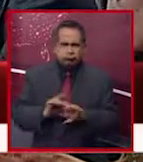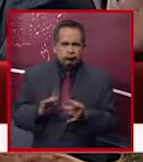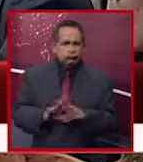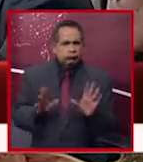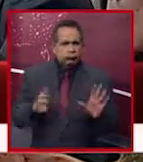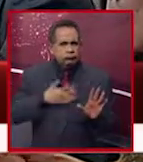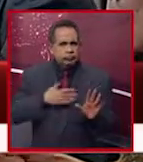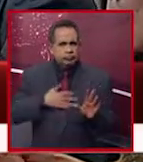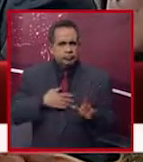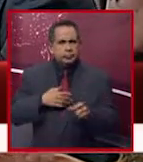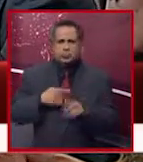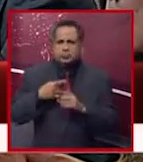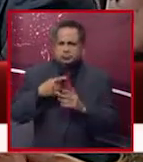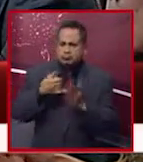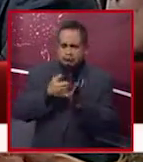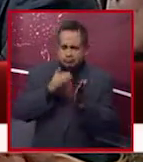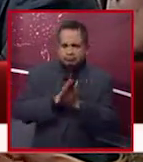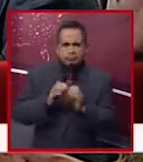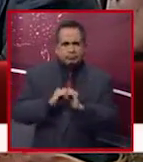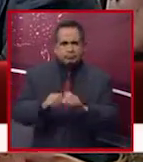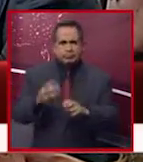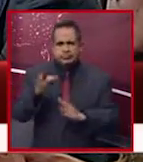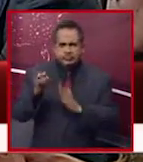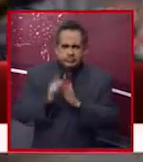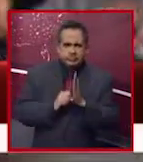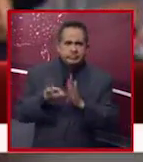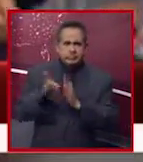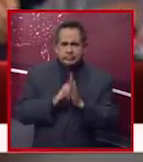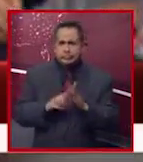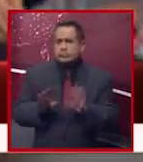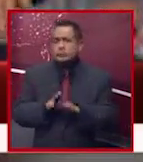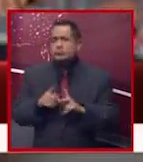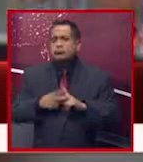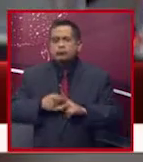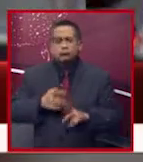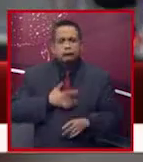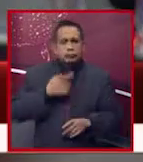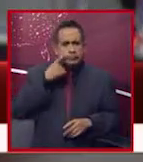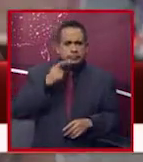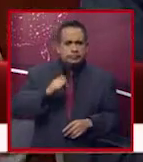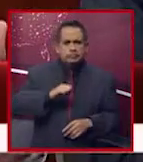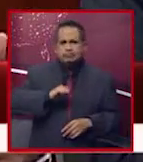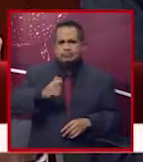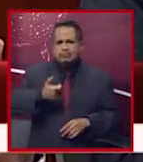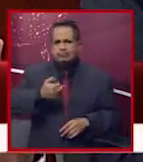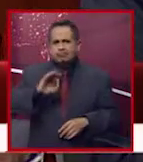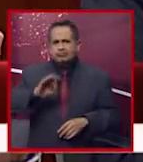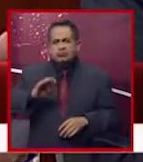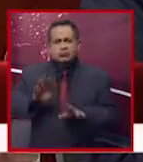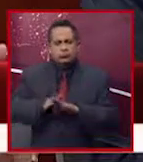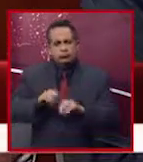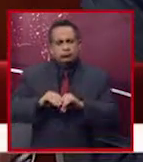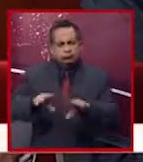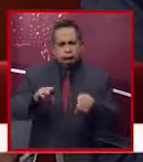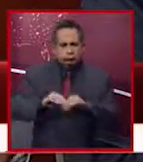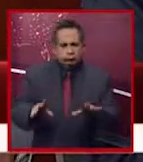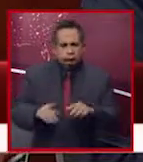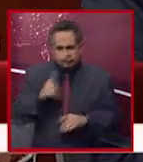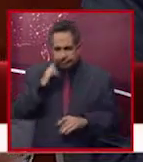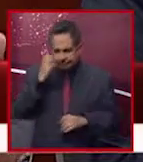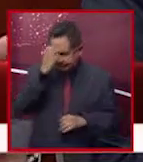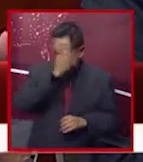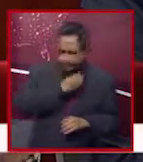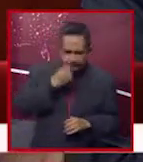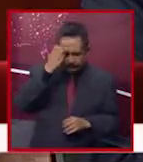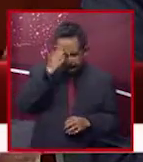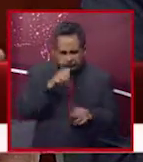explicó que la institución publicará de manera trimestral su pronóstico inflacionario. Con la idea precisamente de ir evaluando